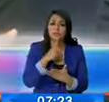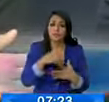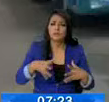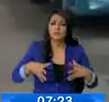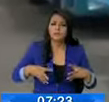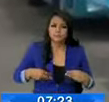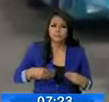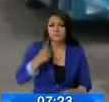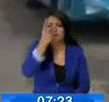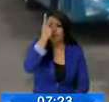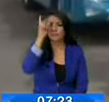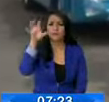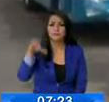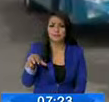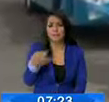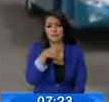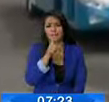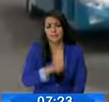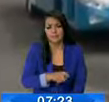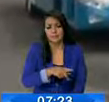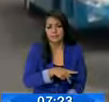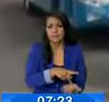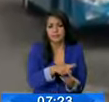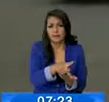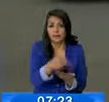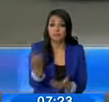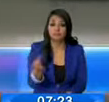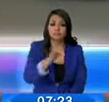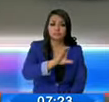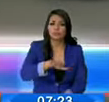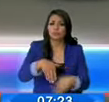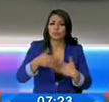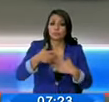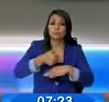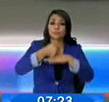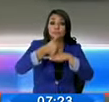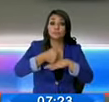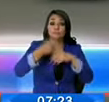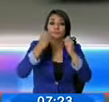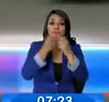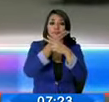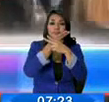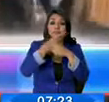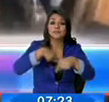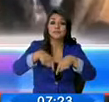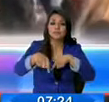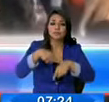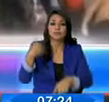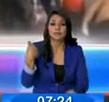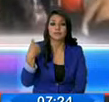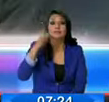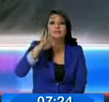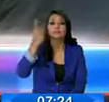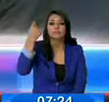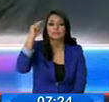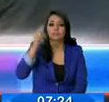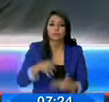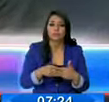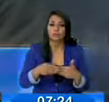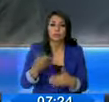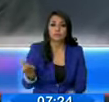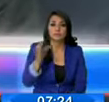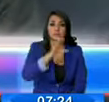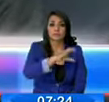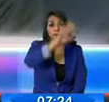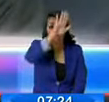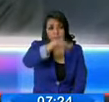del Estado. Para solventar este monto, actualmente la Agencia Nacional de Tránsito tiene un presupuesto de 5 millones de dólares. Vengan a la Agencia